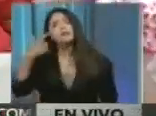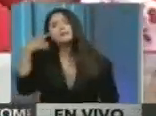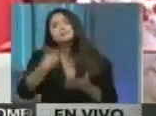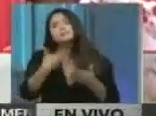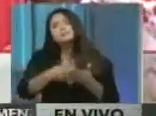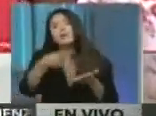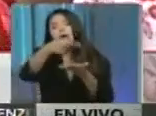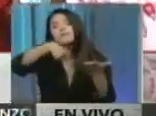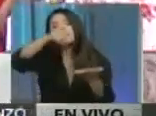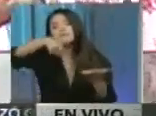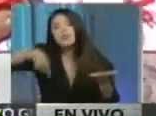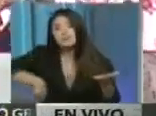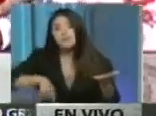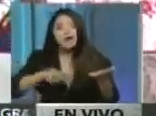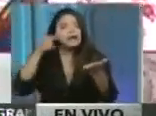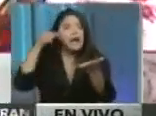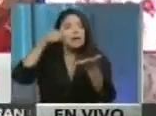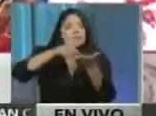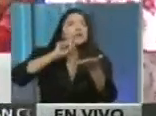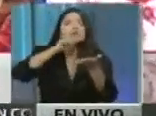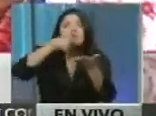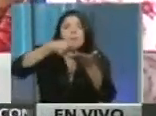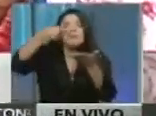esas firmas una por una.